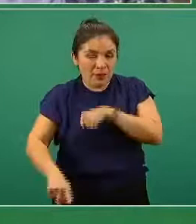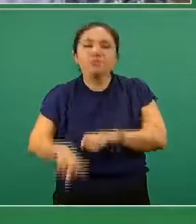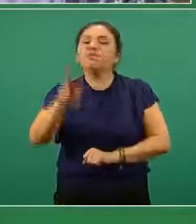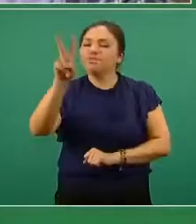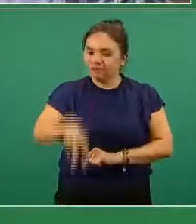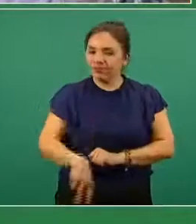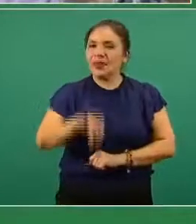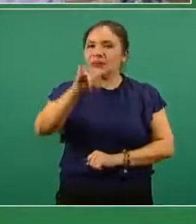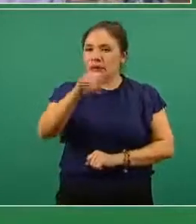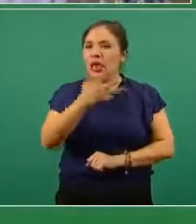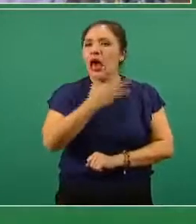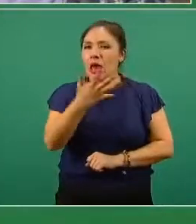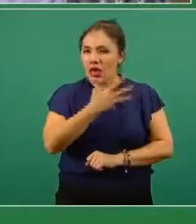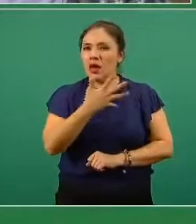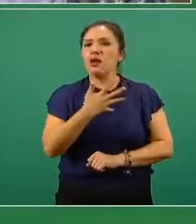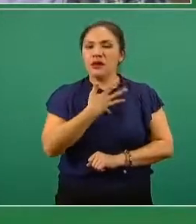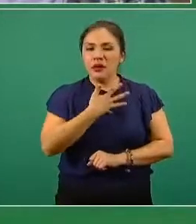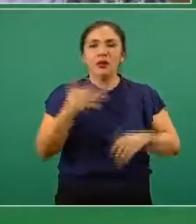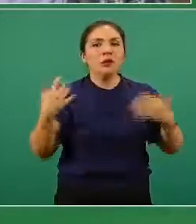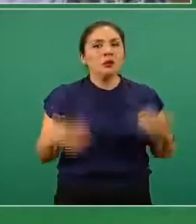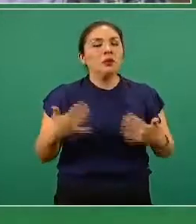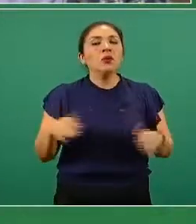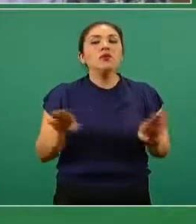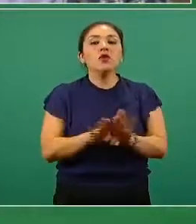hay algunos,